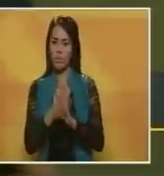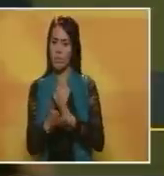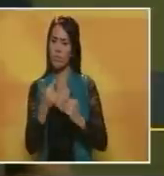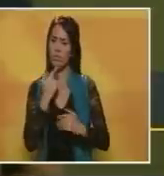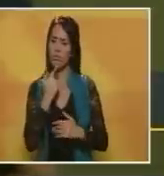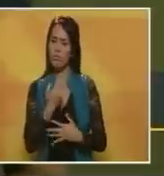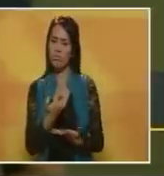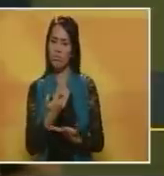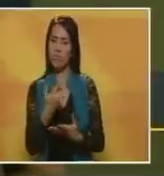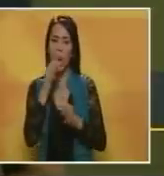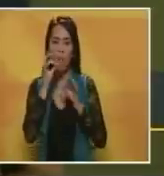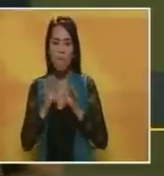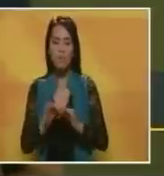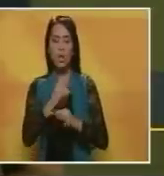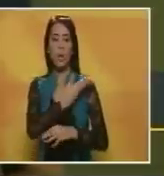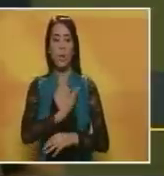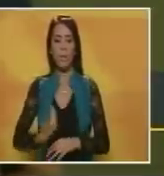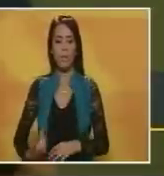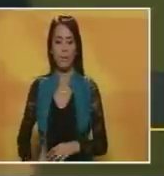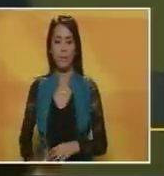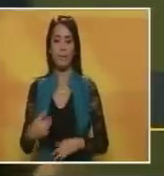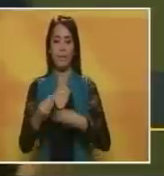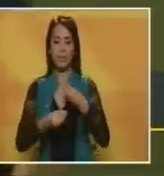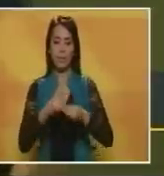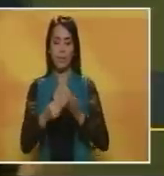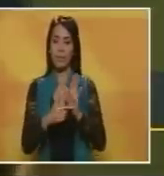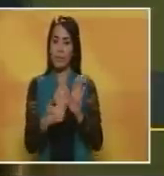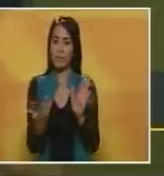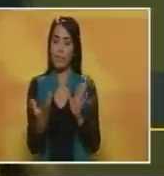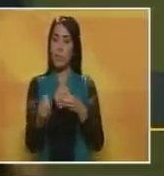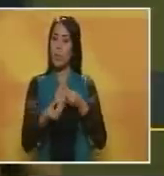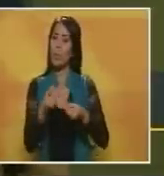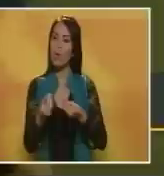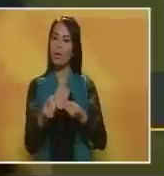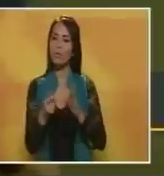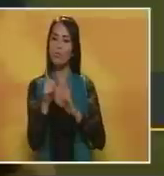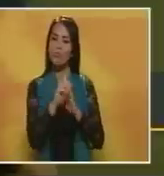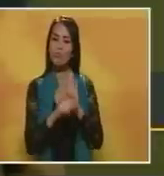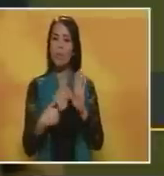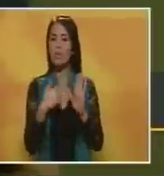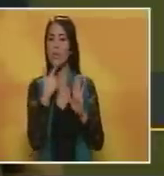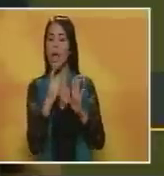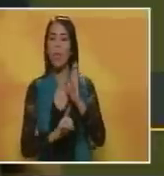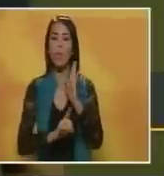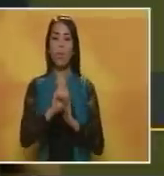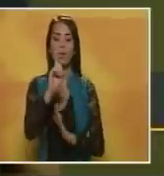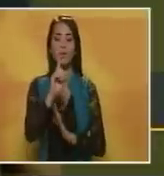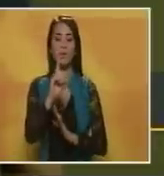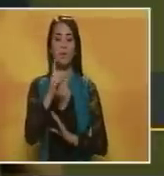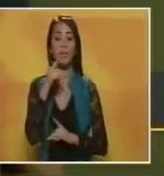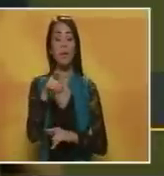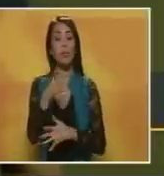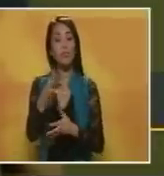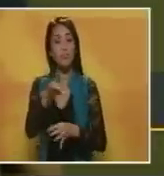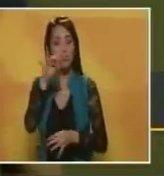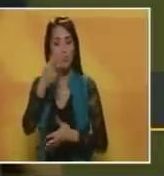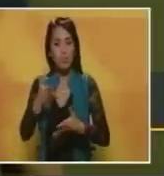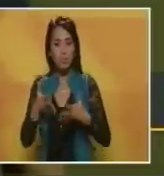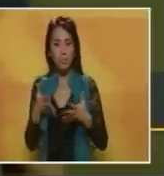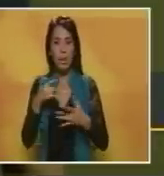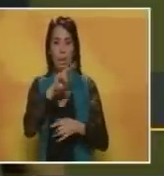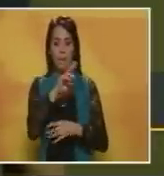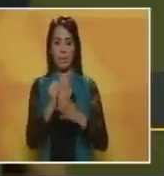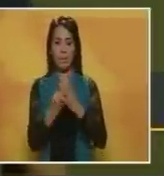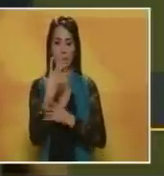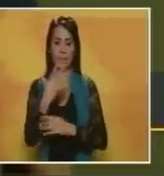pronunciamiento oficial como presidente ante este hecho y cuáles son las acciones que plantea desarrollar en caso de resultar electo este próximo